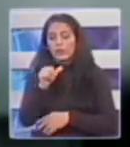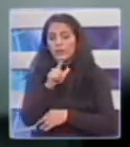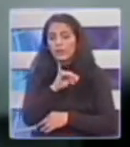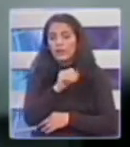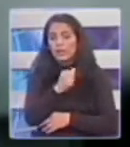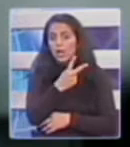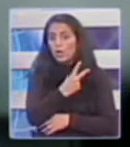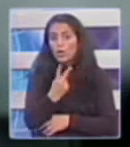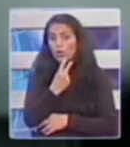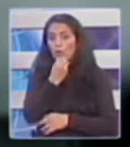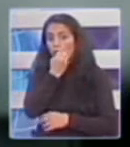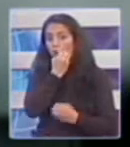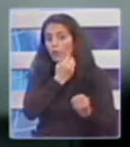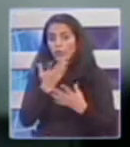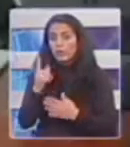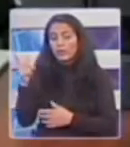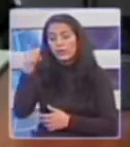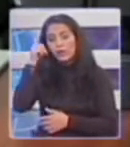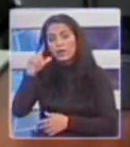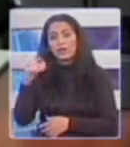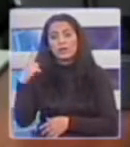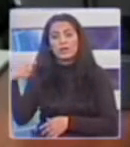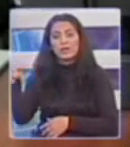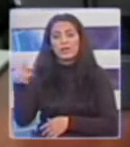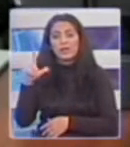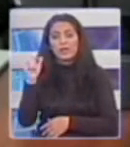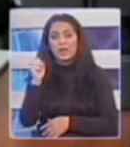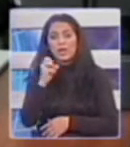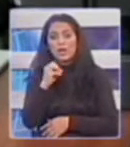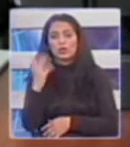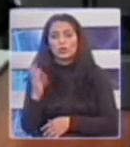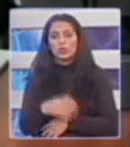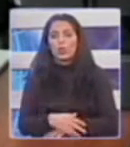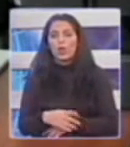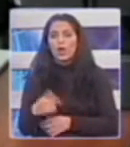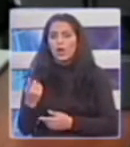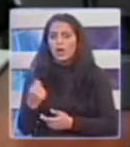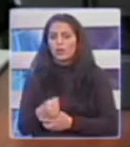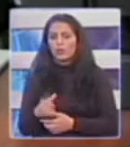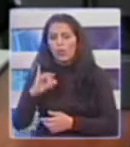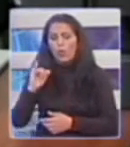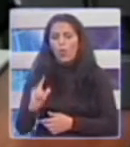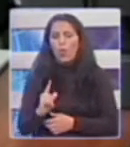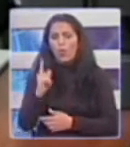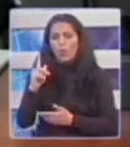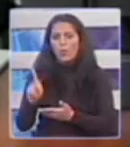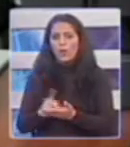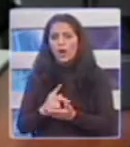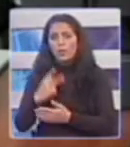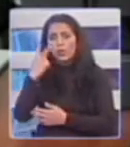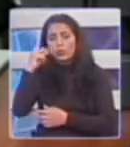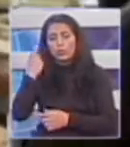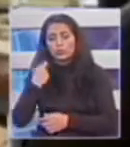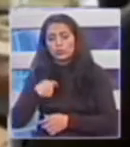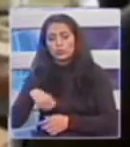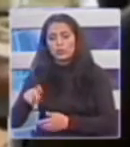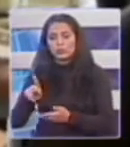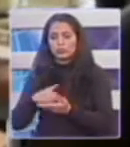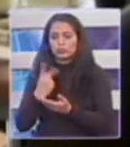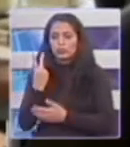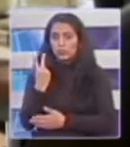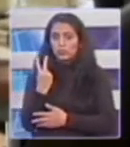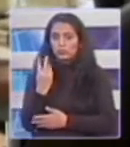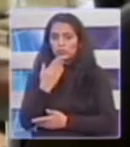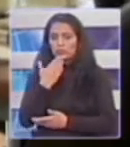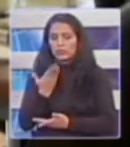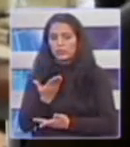una querella debido a que Lasso, en julio, denunció que Minteguiaga cobraba doble sueldo como vicerrectora y docente del IAEN, lo que los